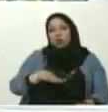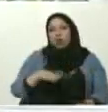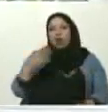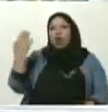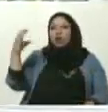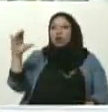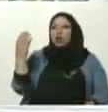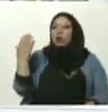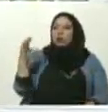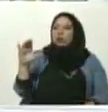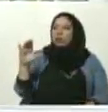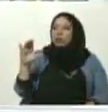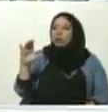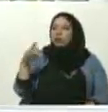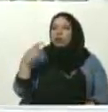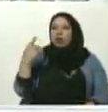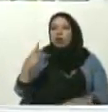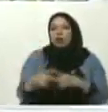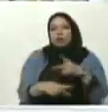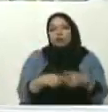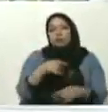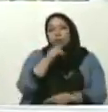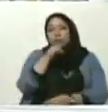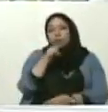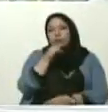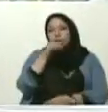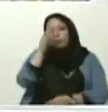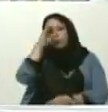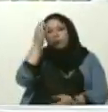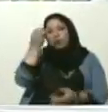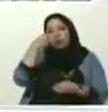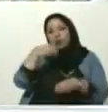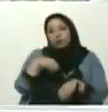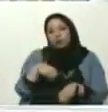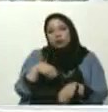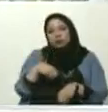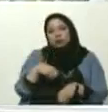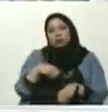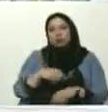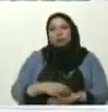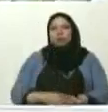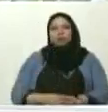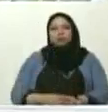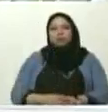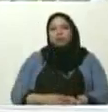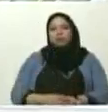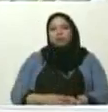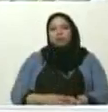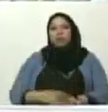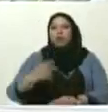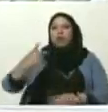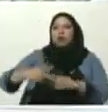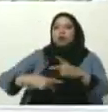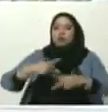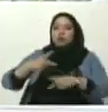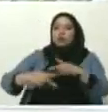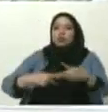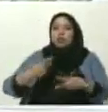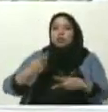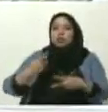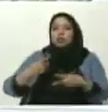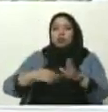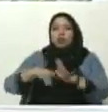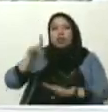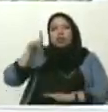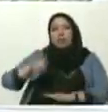Colombia. Y es probable que los acuerdos a los que vamos llegando en el proceso de construcción